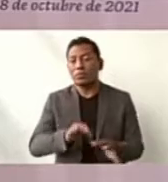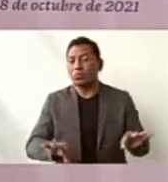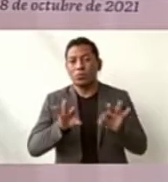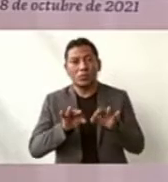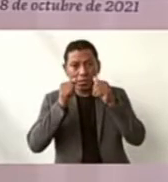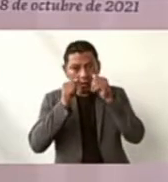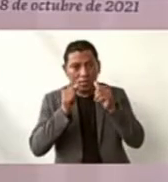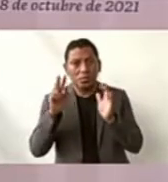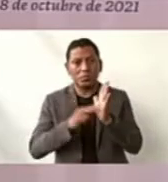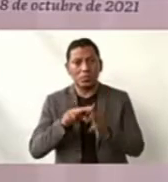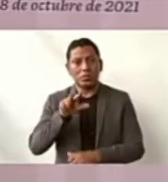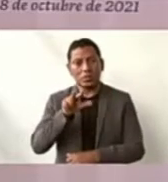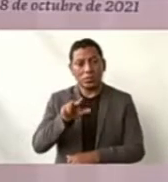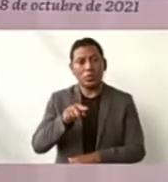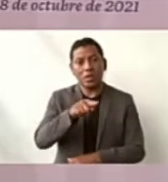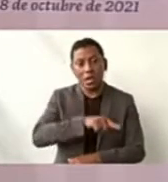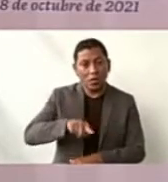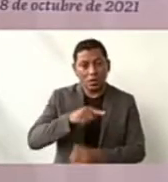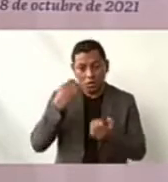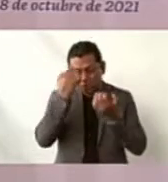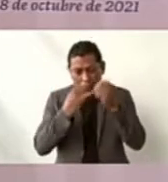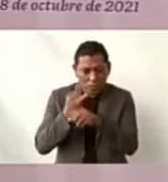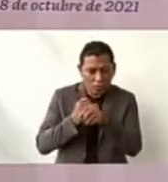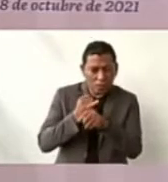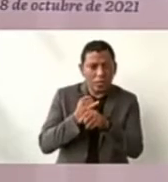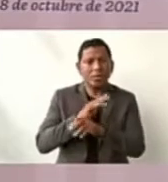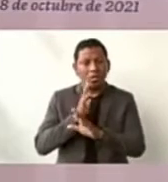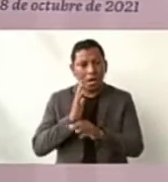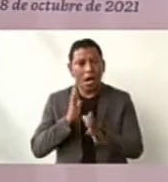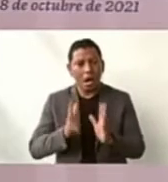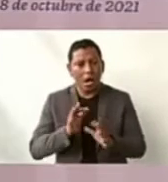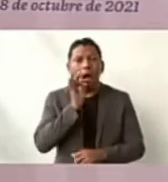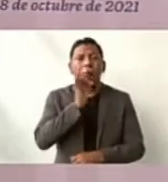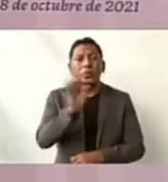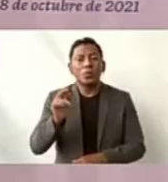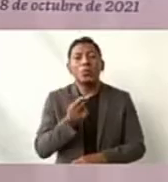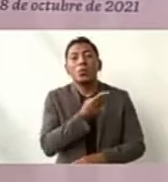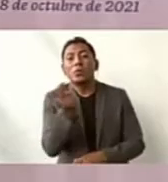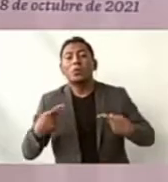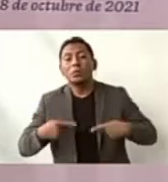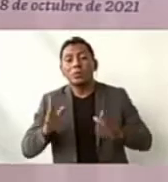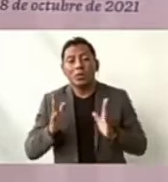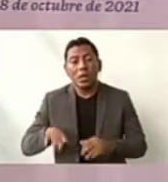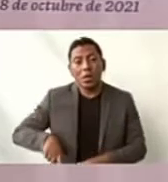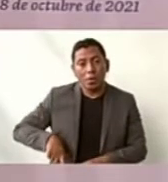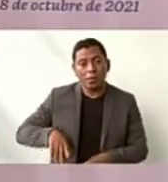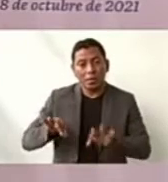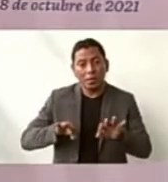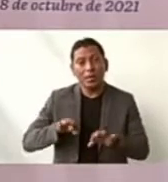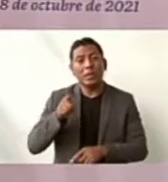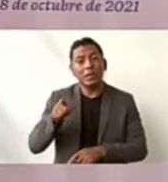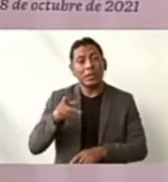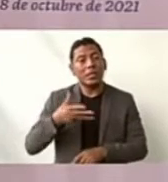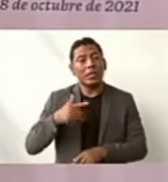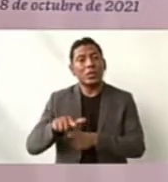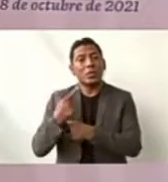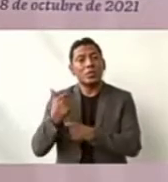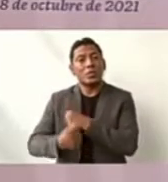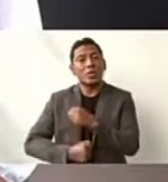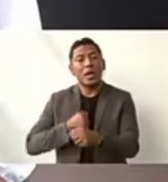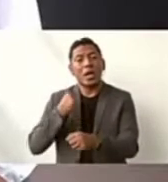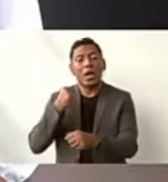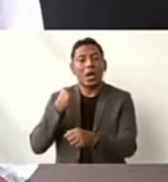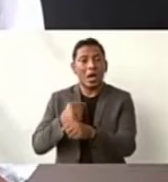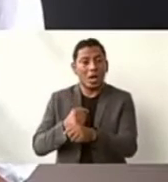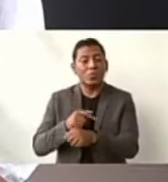2018 nos dijeron que ustedes ustedes las personas que tienen el gobierno tienen 12 años en lo